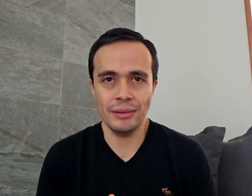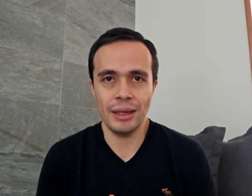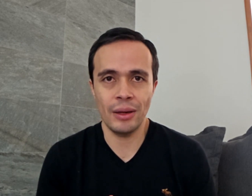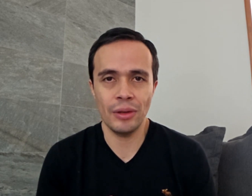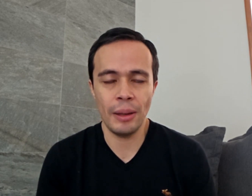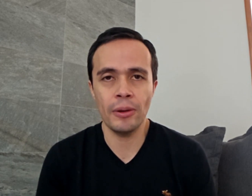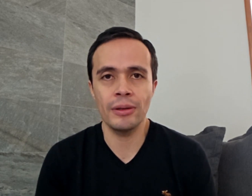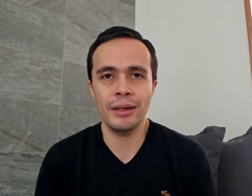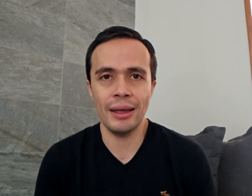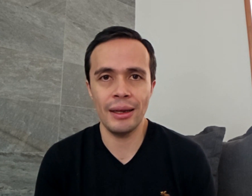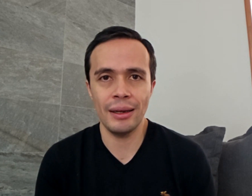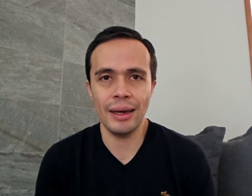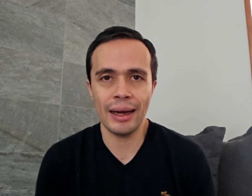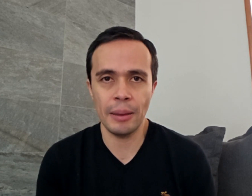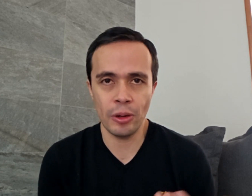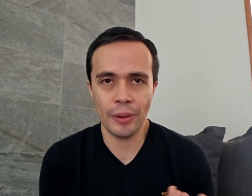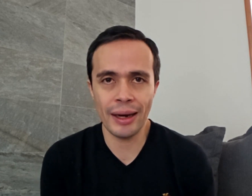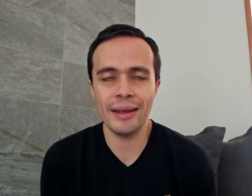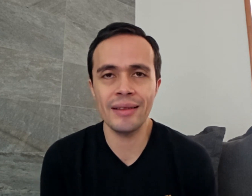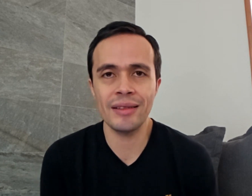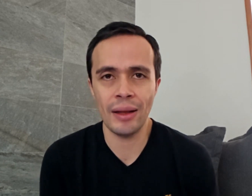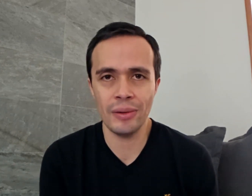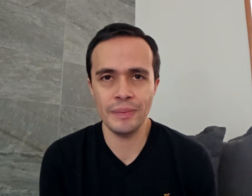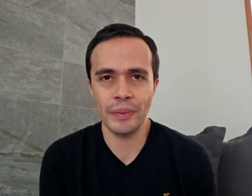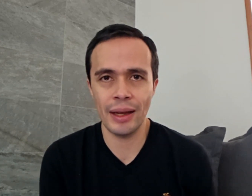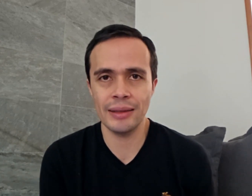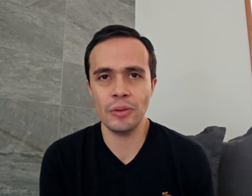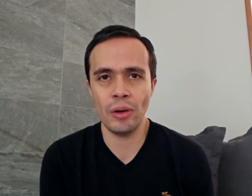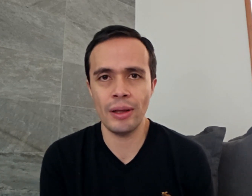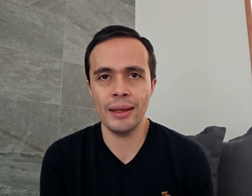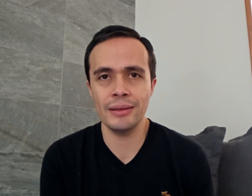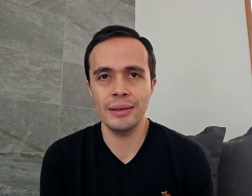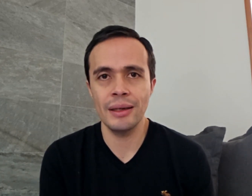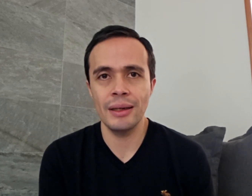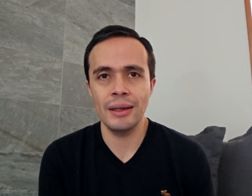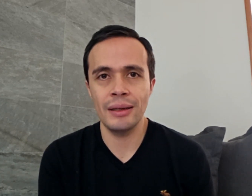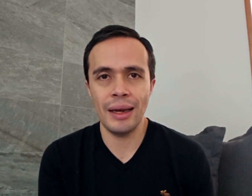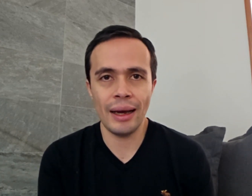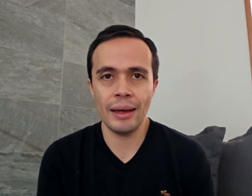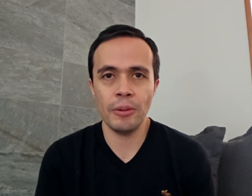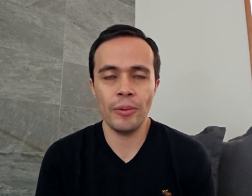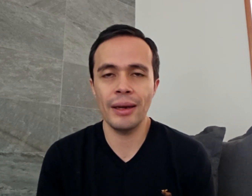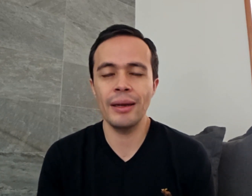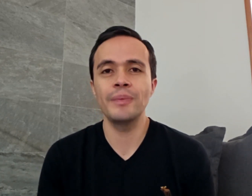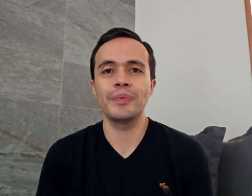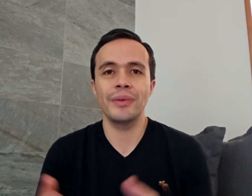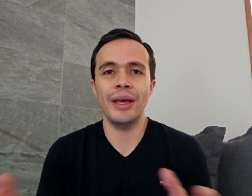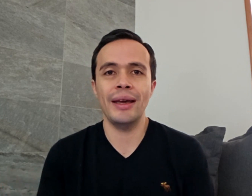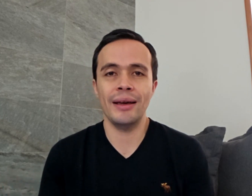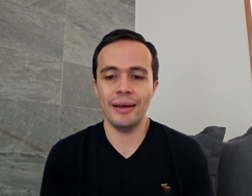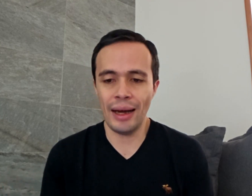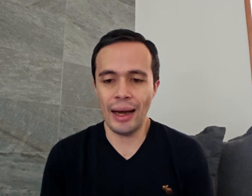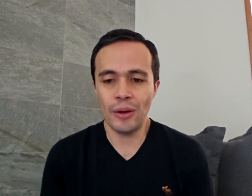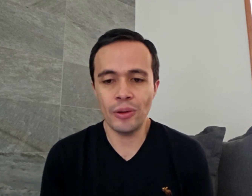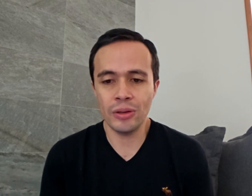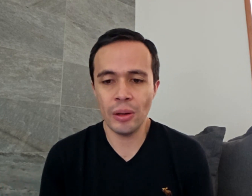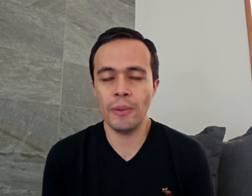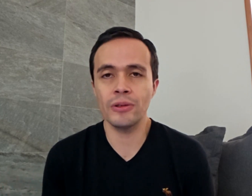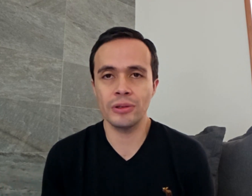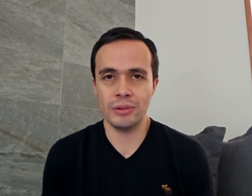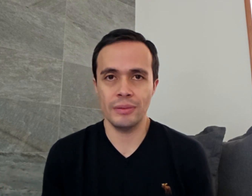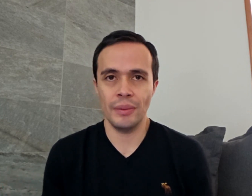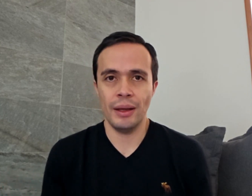violencia de ningún tipo, ni la que proviene del Estado, de las autoridades, ni la que proviene de